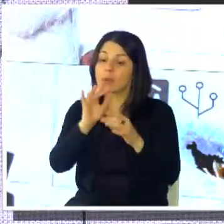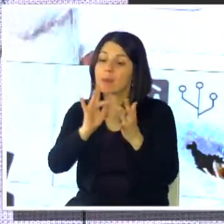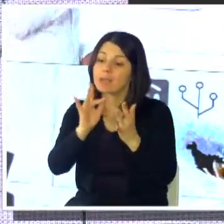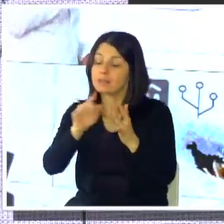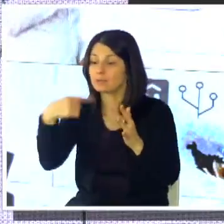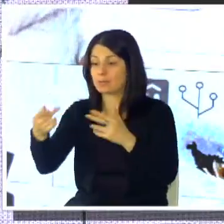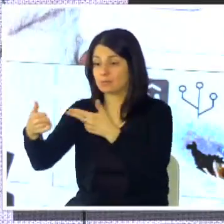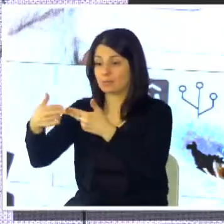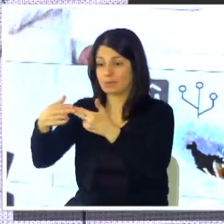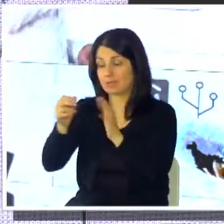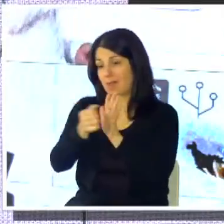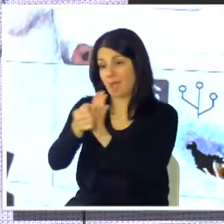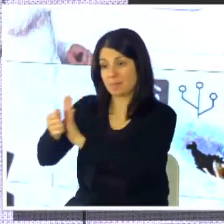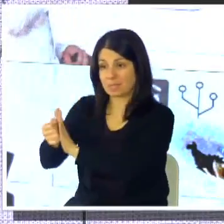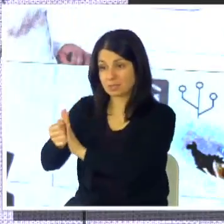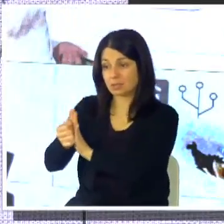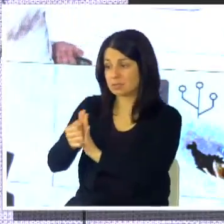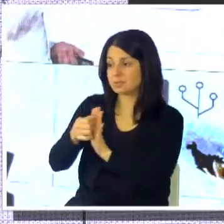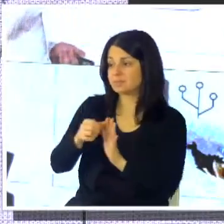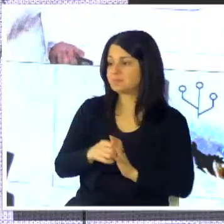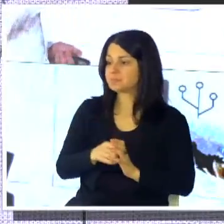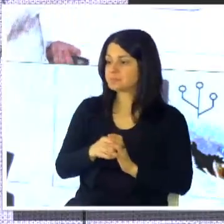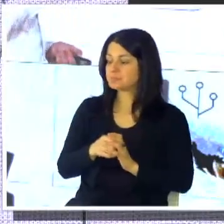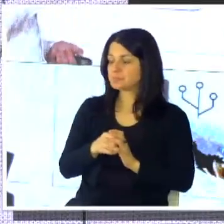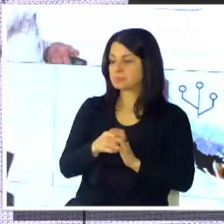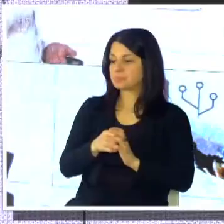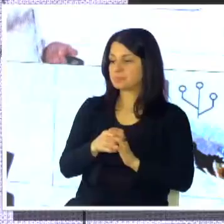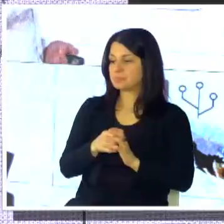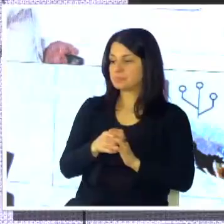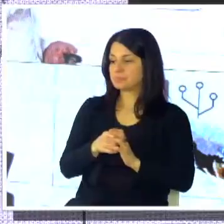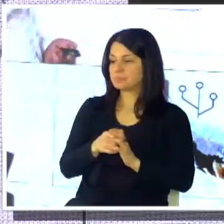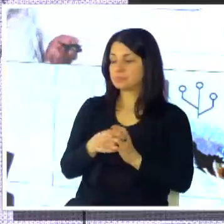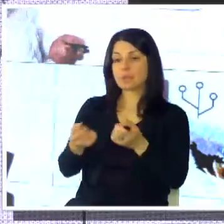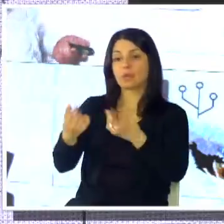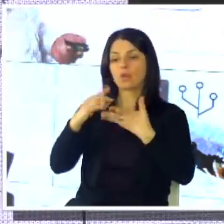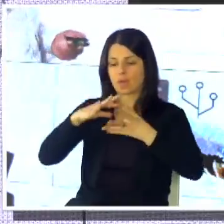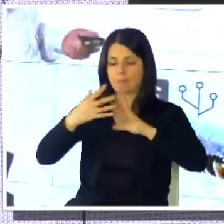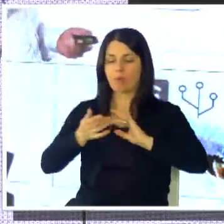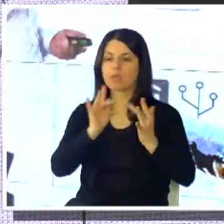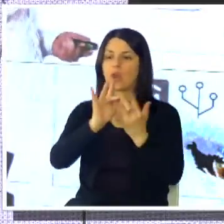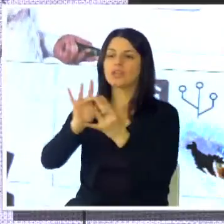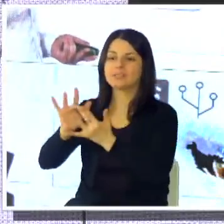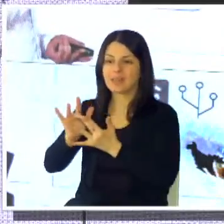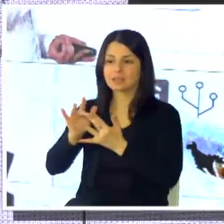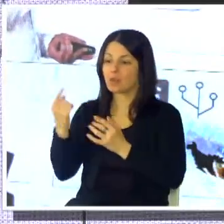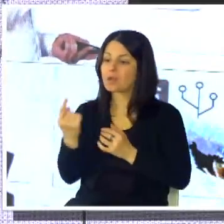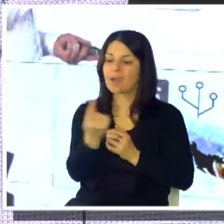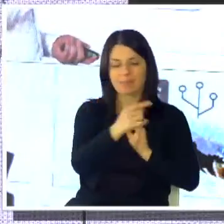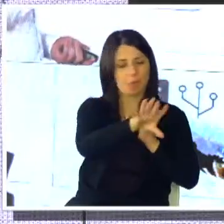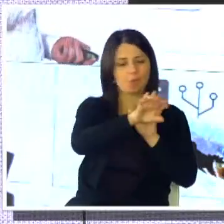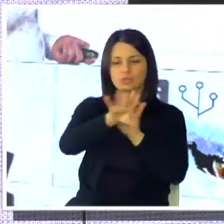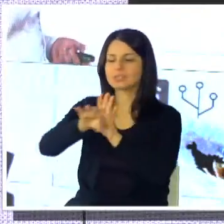plataforma, el API NSGI, que también se mencionó anteriormente, y nos da un modelo de interacción con cada uno de los sensores según